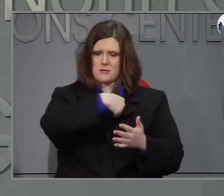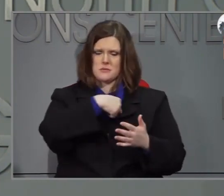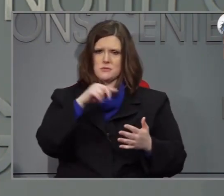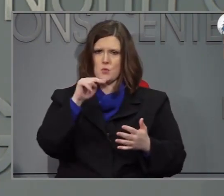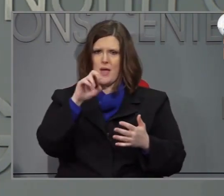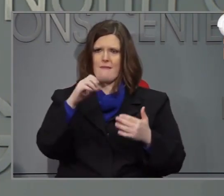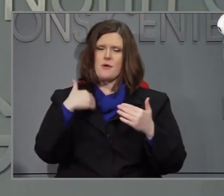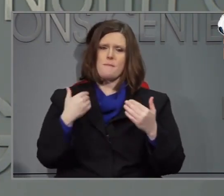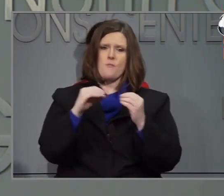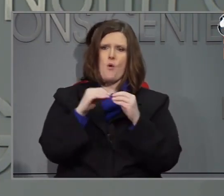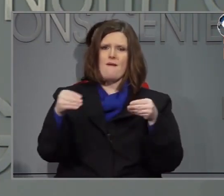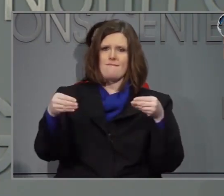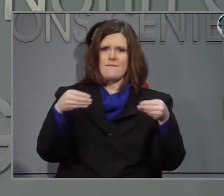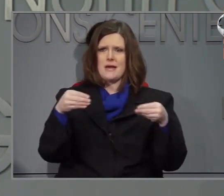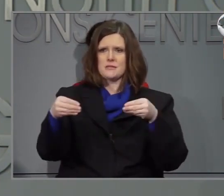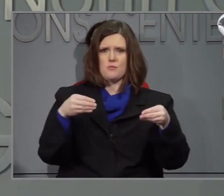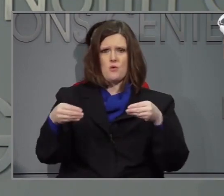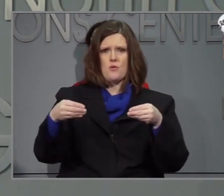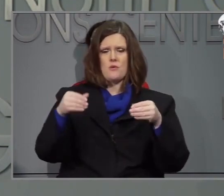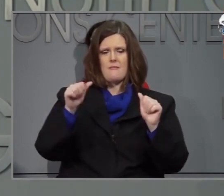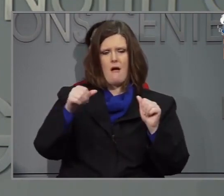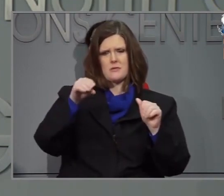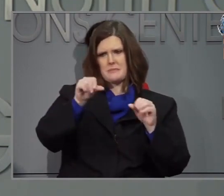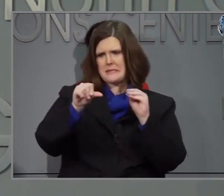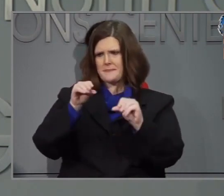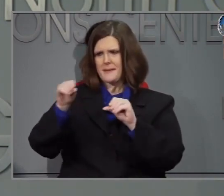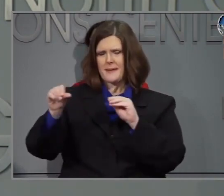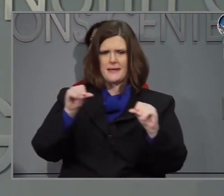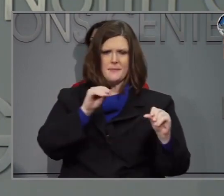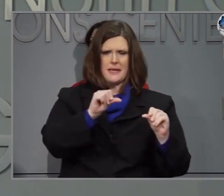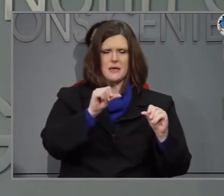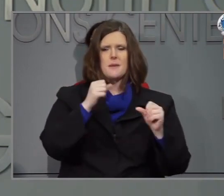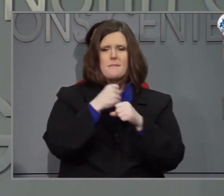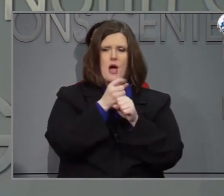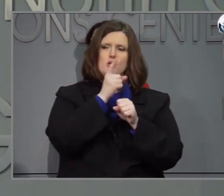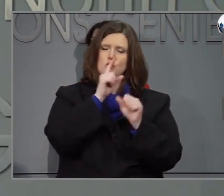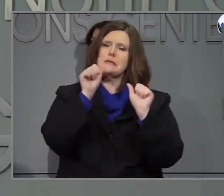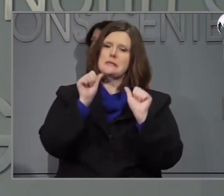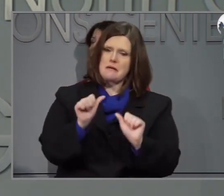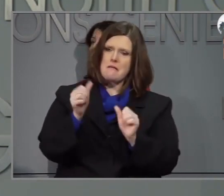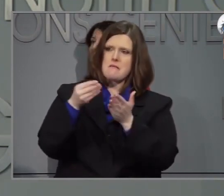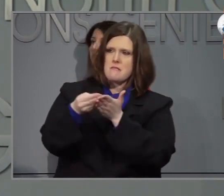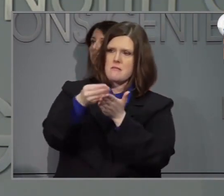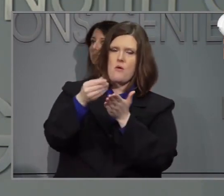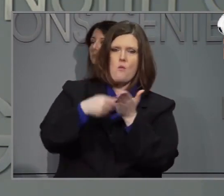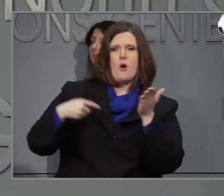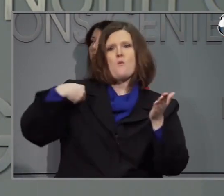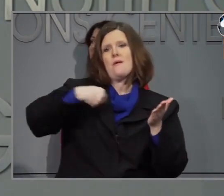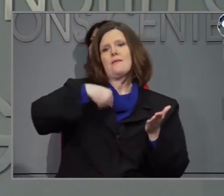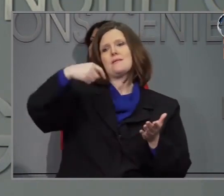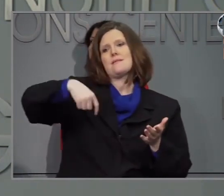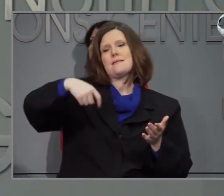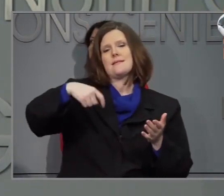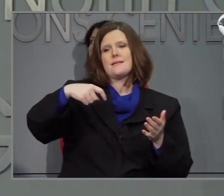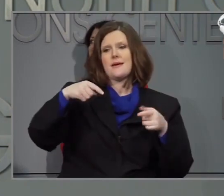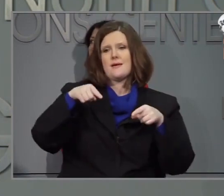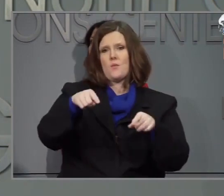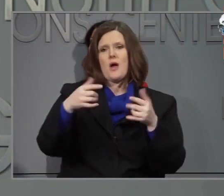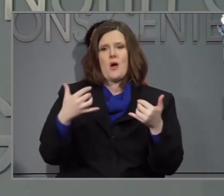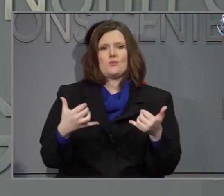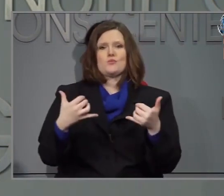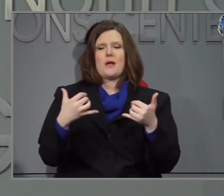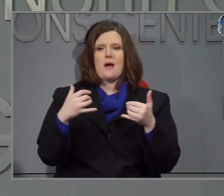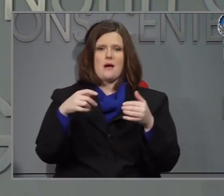permite tener de fondos flexibles a nivel estatal sin necesitamos para tener los